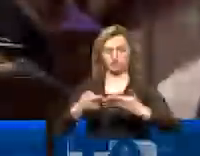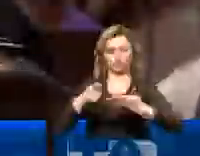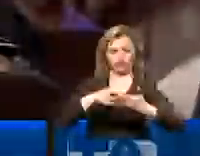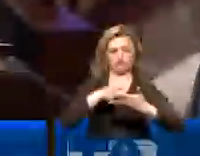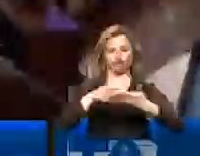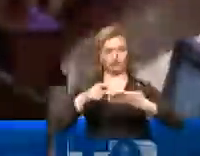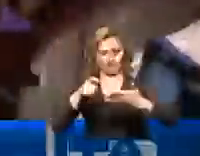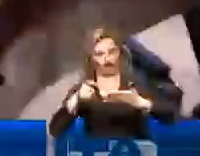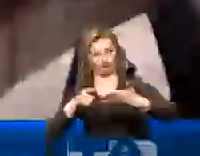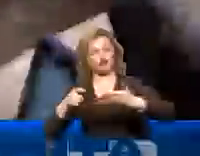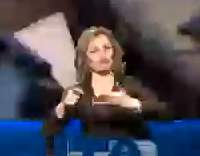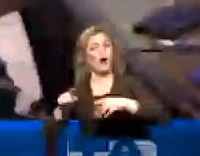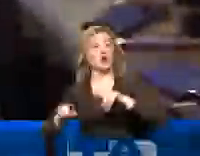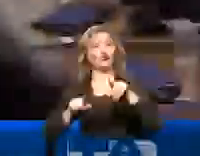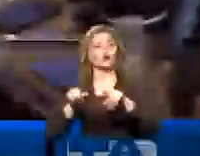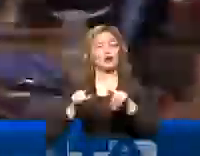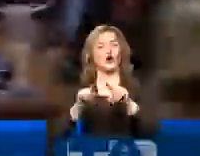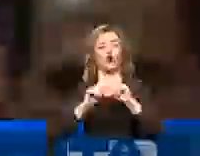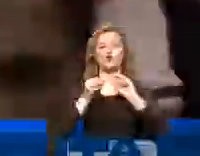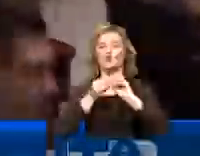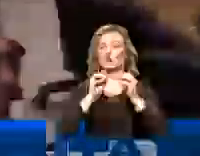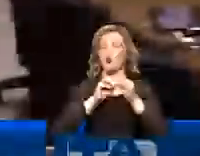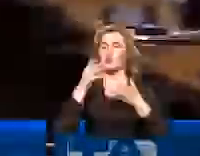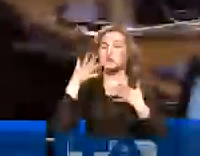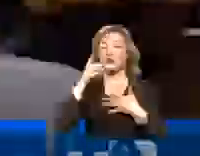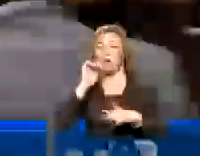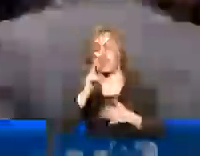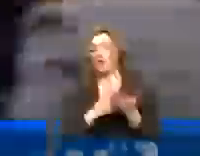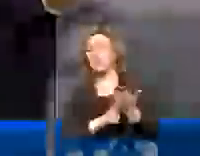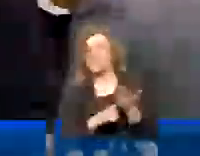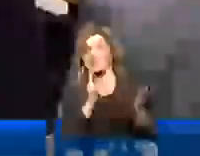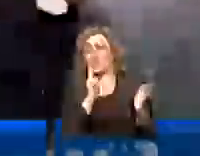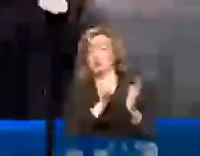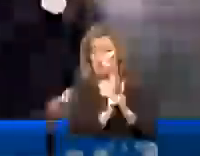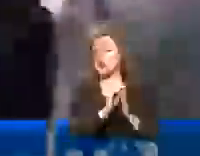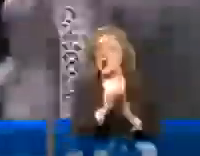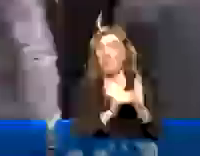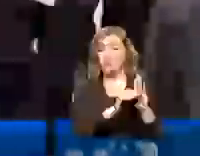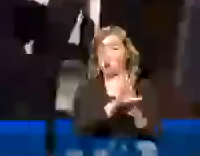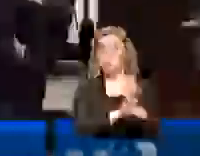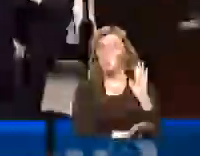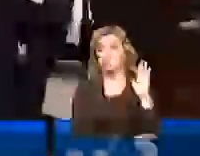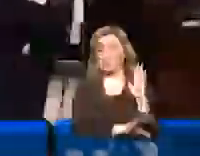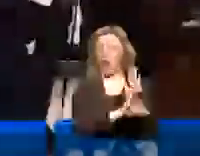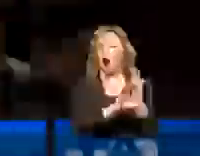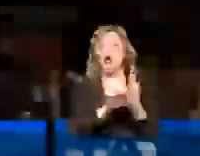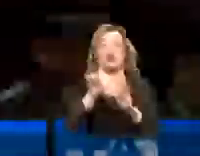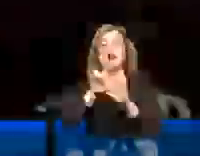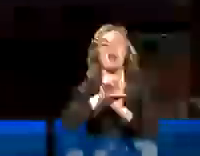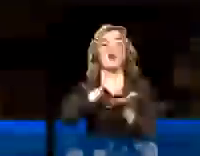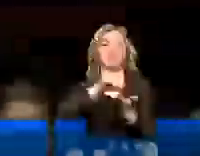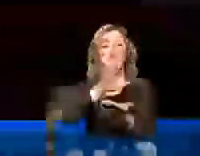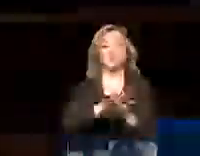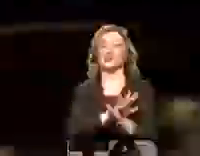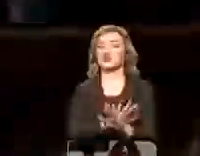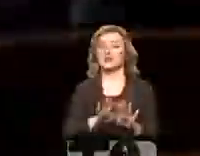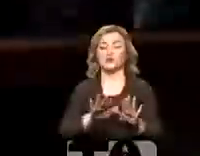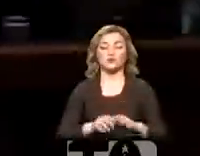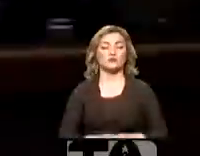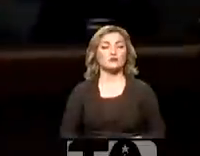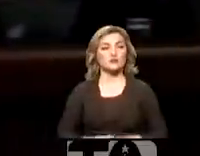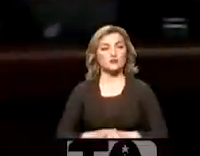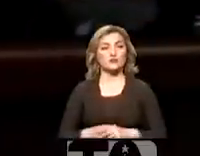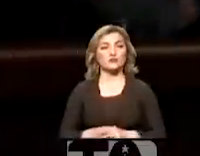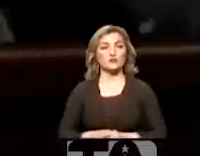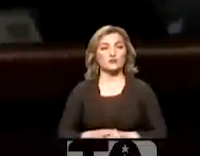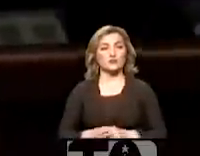hay sectores políticos que analizan si presentarán una demanda a esta ley que ya se encuentra en vigencia. En Quito, Andrea Sabaniego, 24 horas.